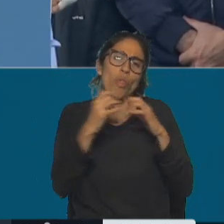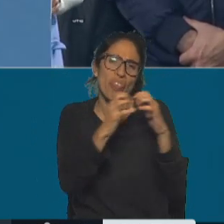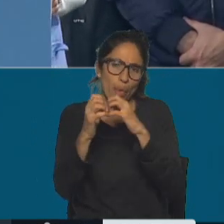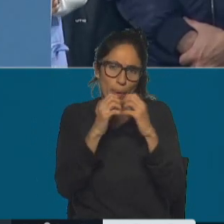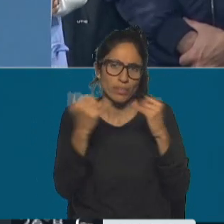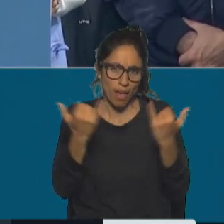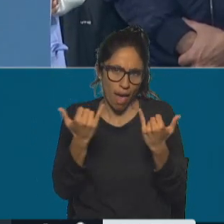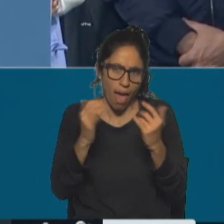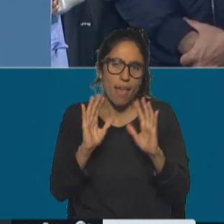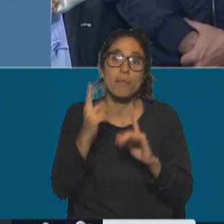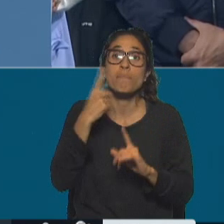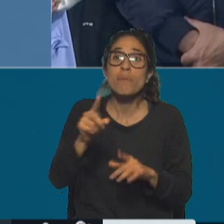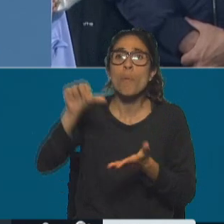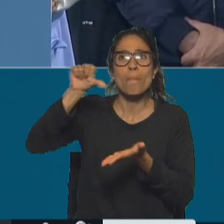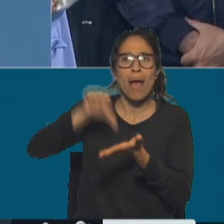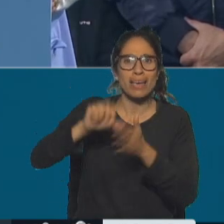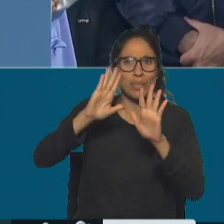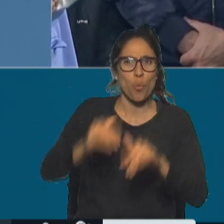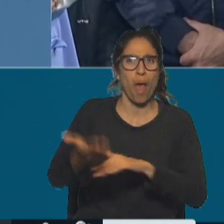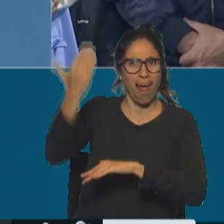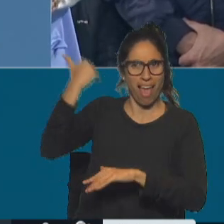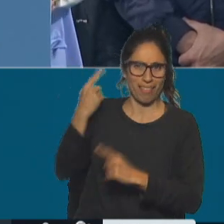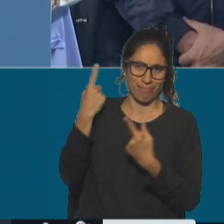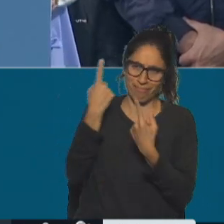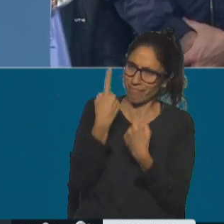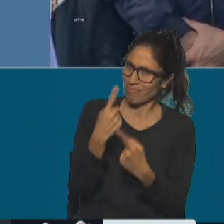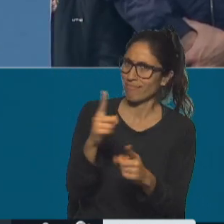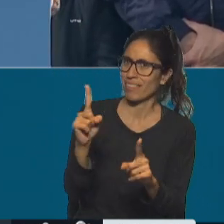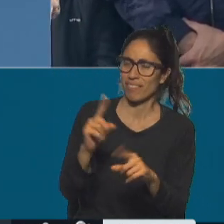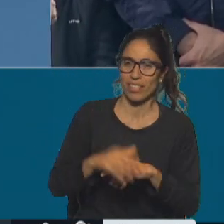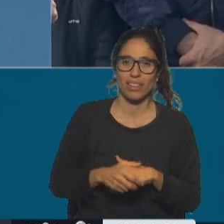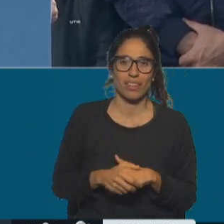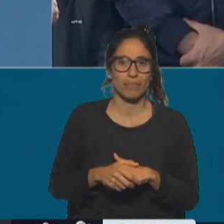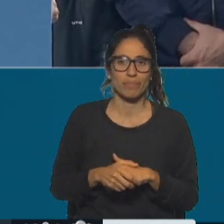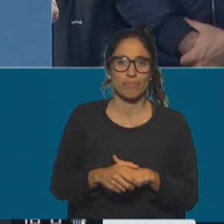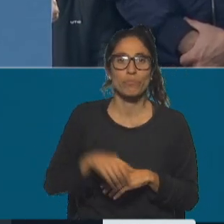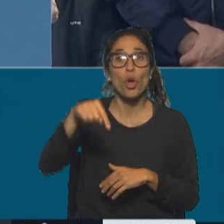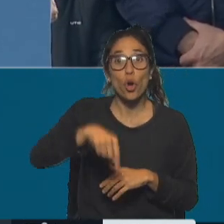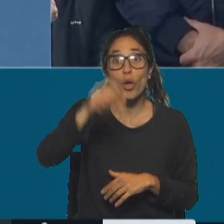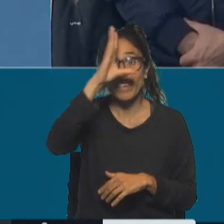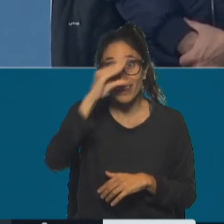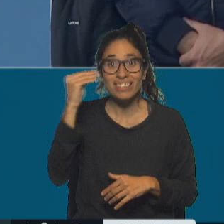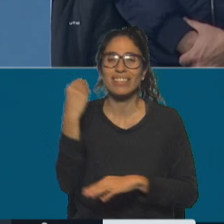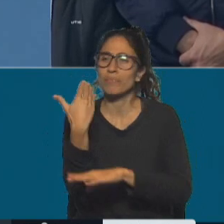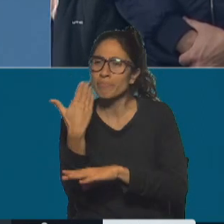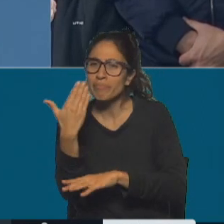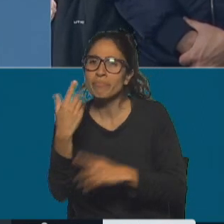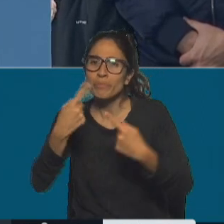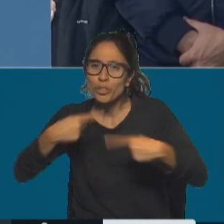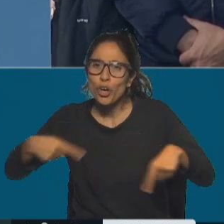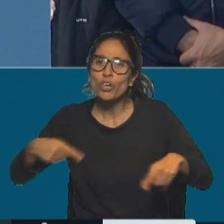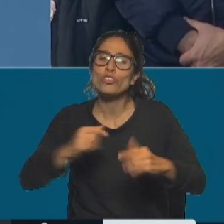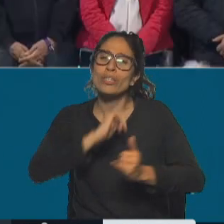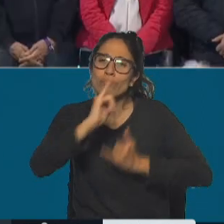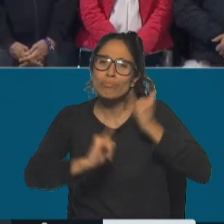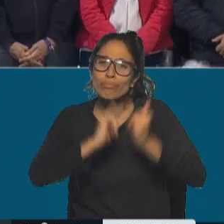y luego las gestiones de su compañera Cristina. Esto que repasaba hoy minuciosamente Diana, Nico, Cristina, cuando hablaba